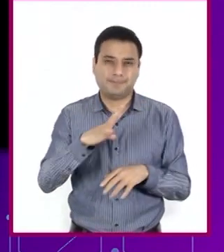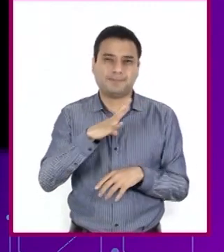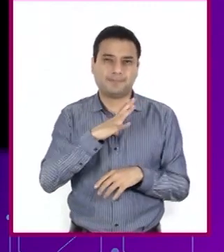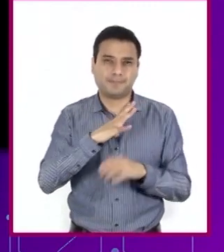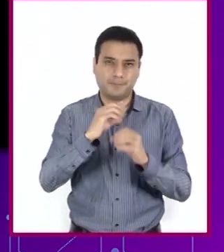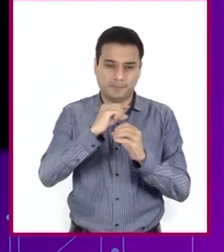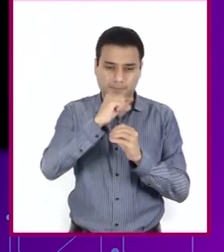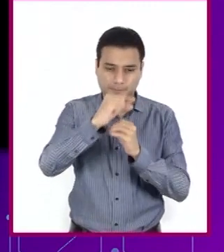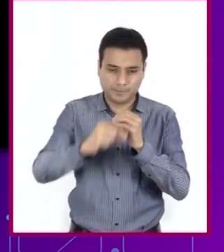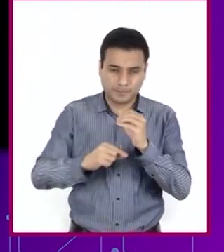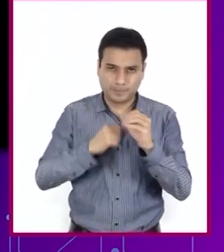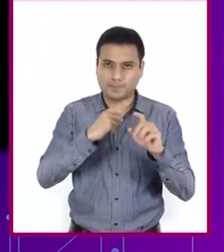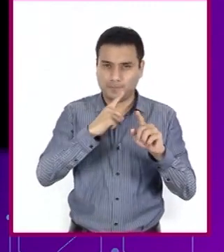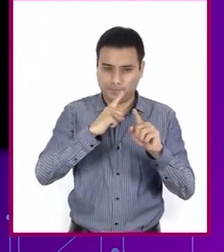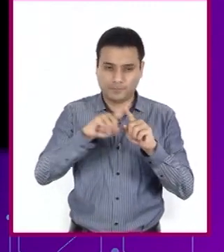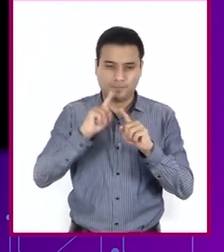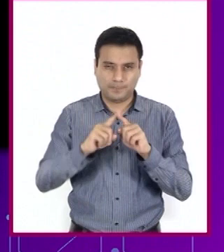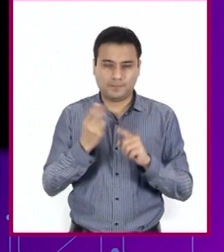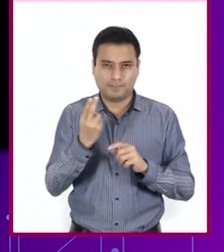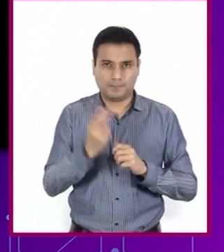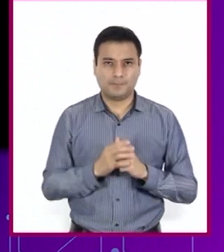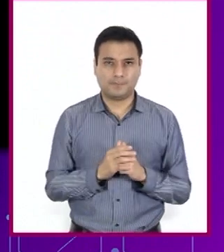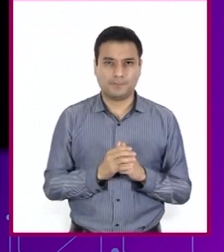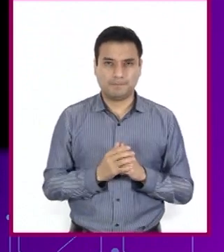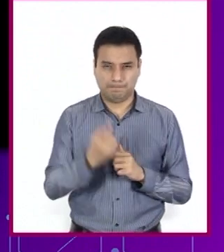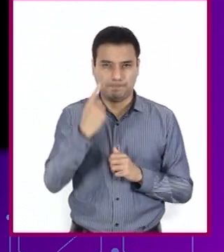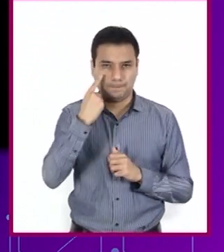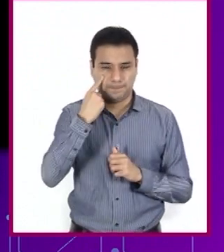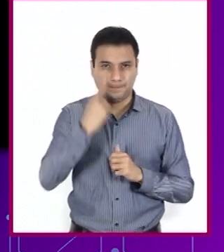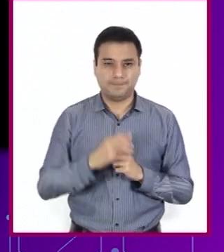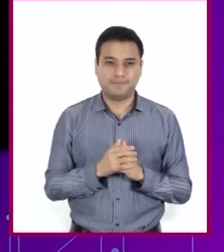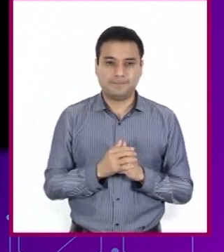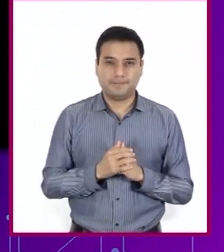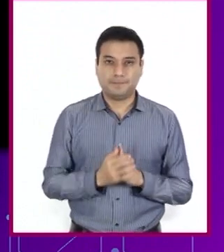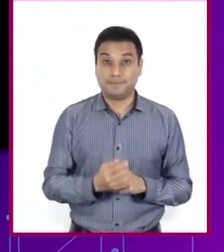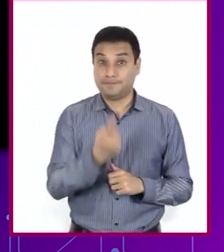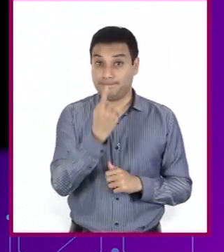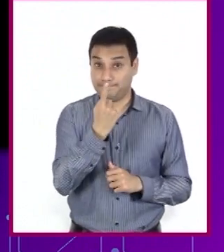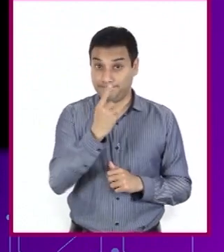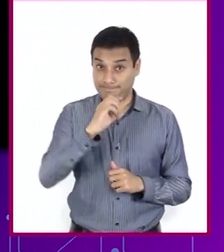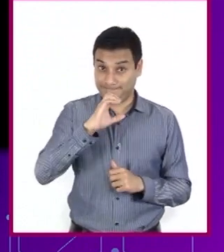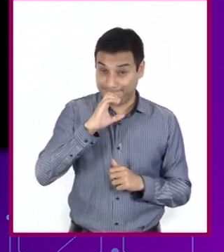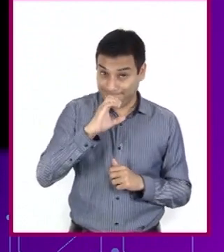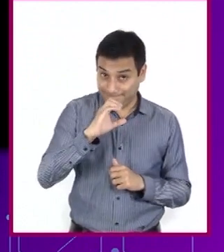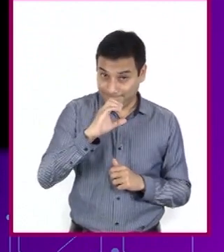formación de nuestro compuesto. Vamos a tomar un átomo de carbono